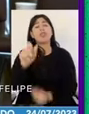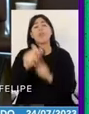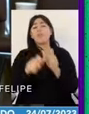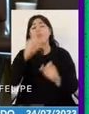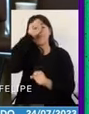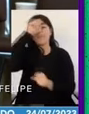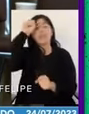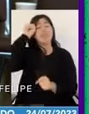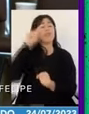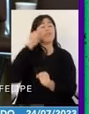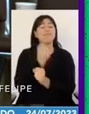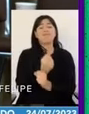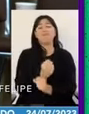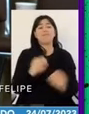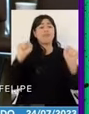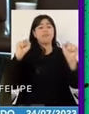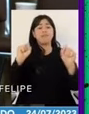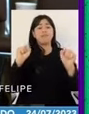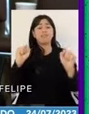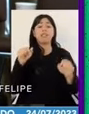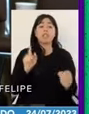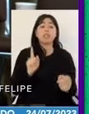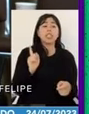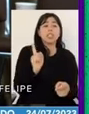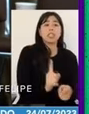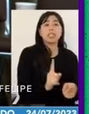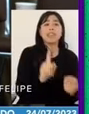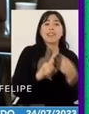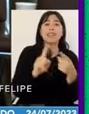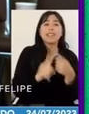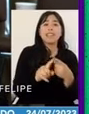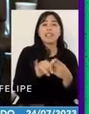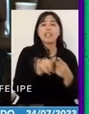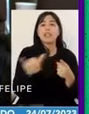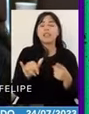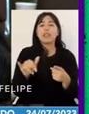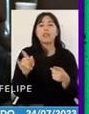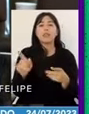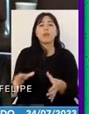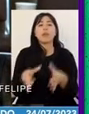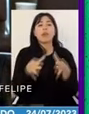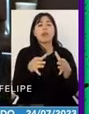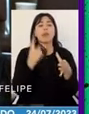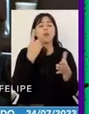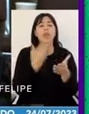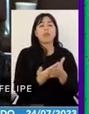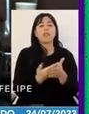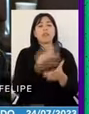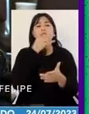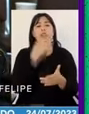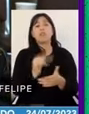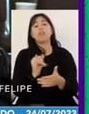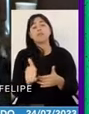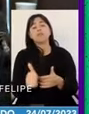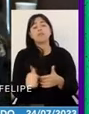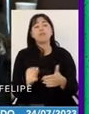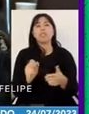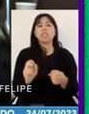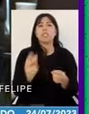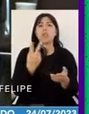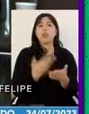Llegan, participan, pero cuando lo saca con un tarro a la calle la primera vez le dicen, bueno, ya. La segunda le dice, me tenéis que